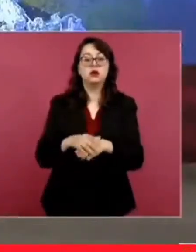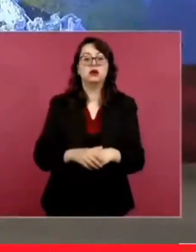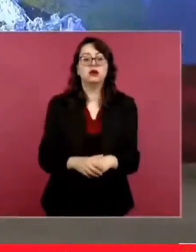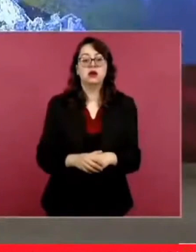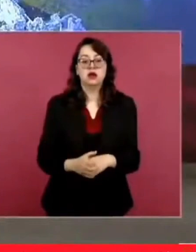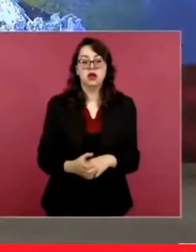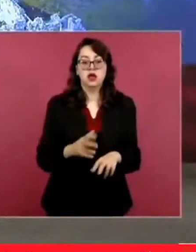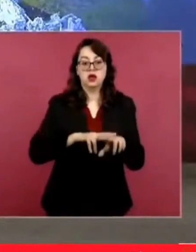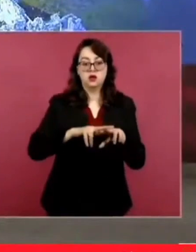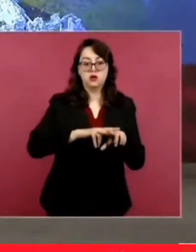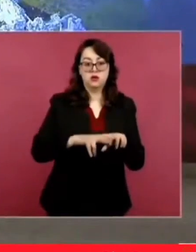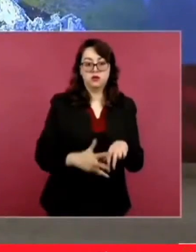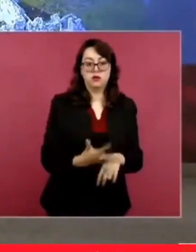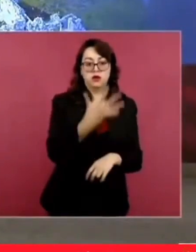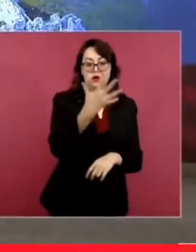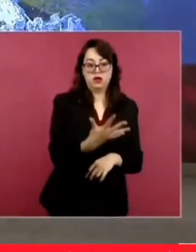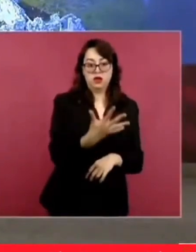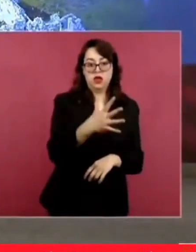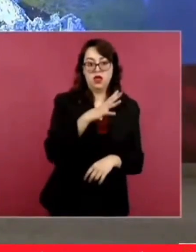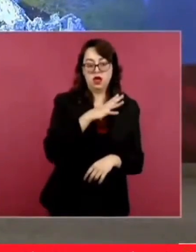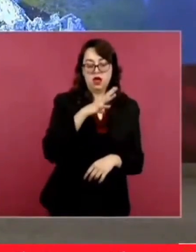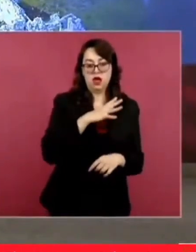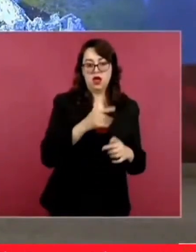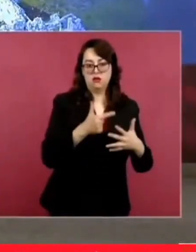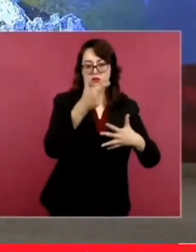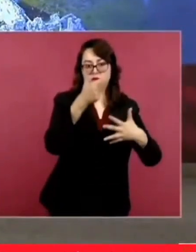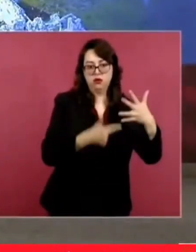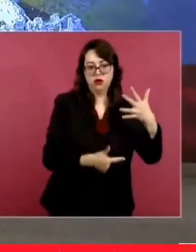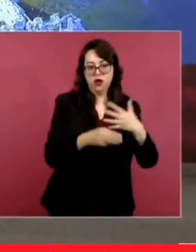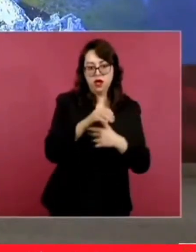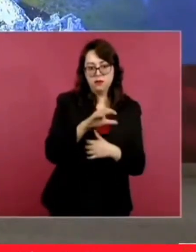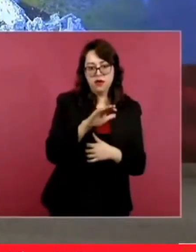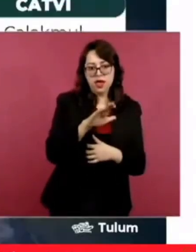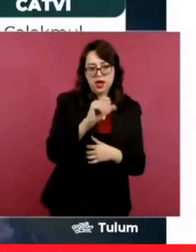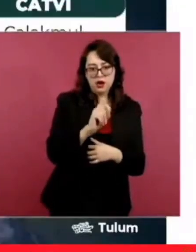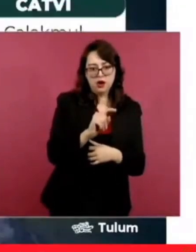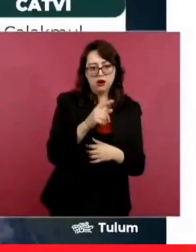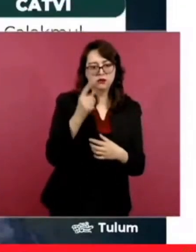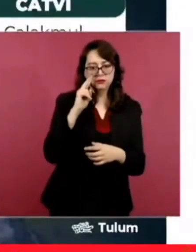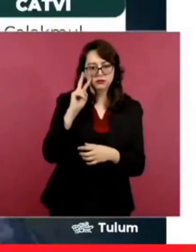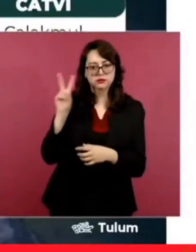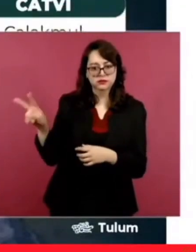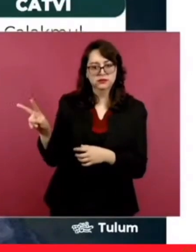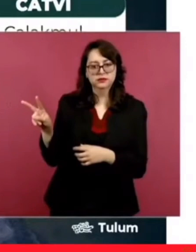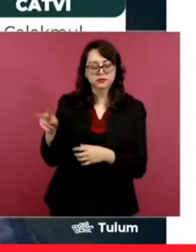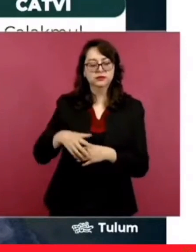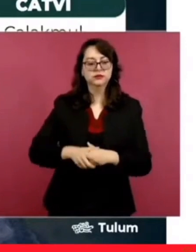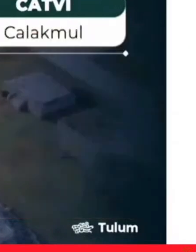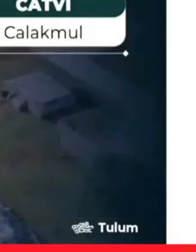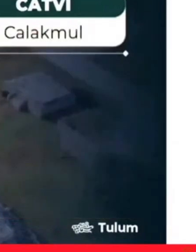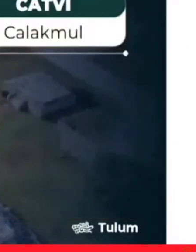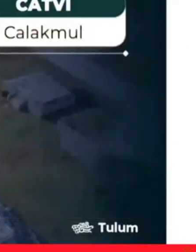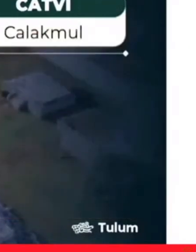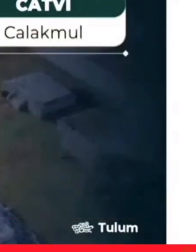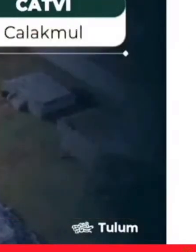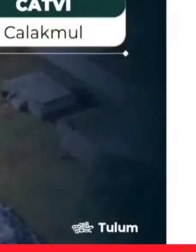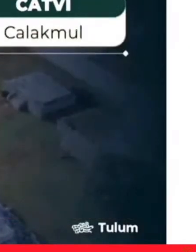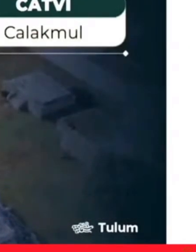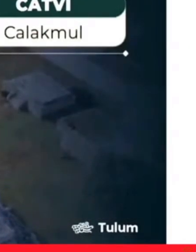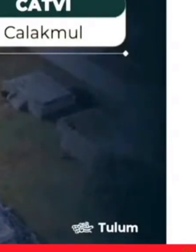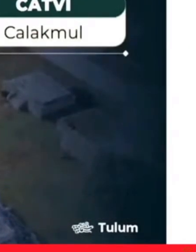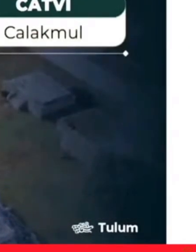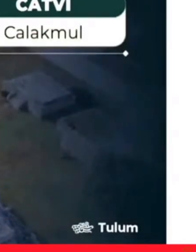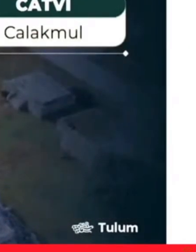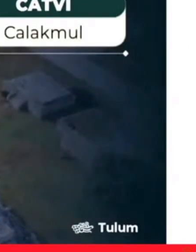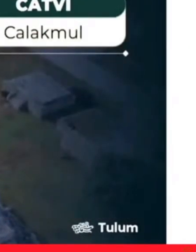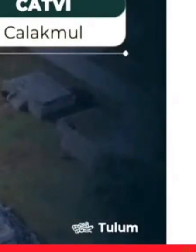tramo 5 el Meco, Tulum, Cobá, Muyil, Xel-Hai y el corredor ecoarqueológico de Pamul 2. En el